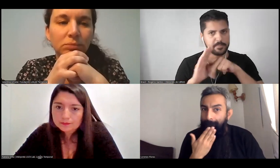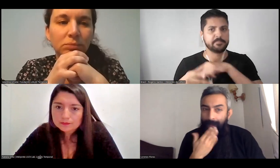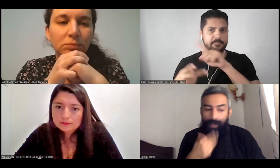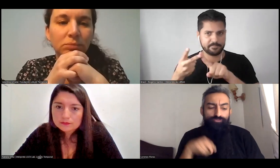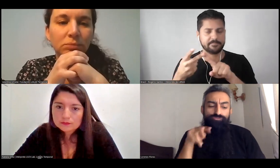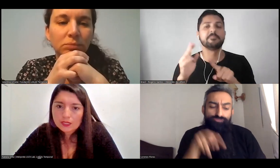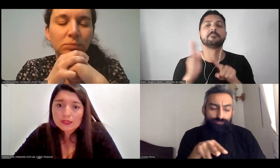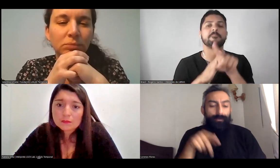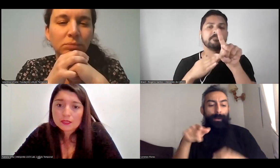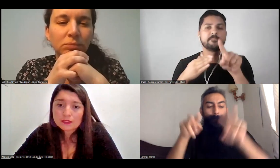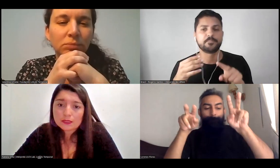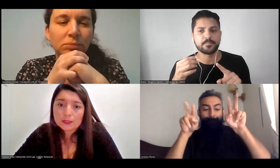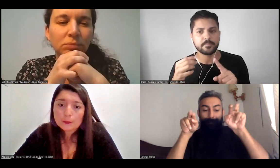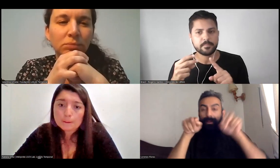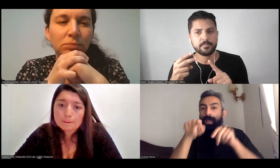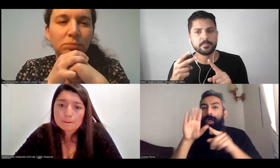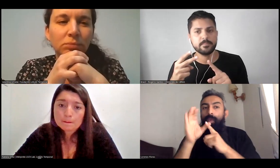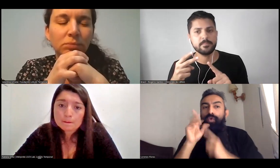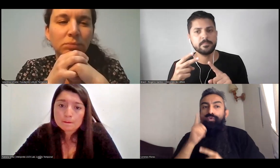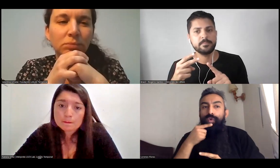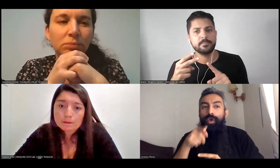pregunta es también